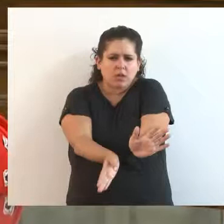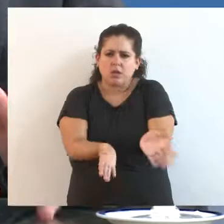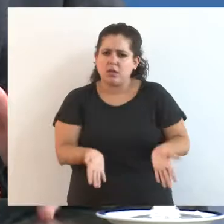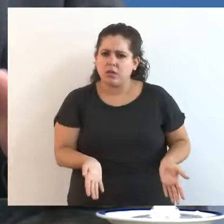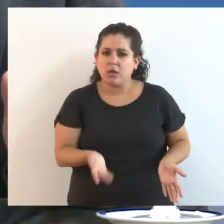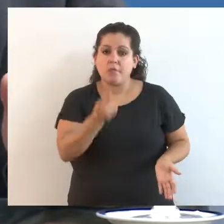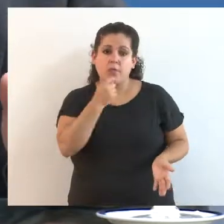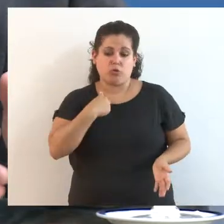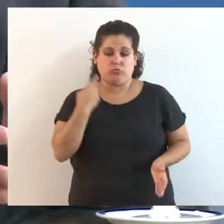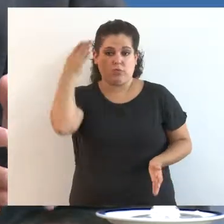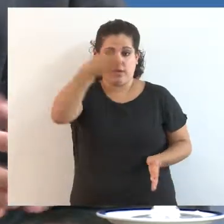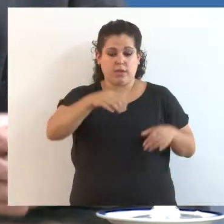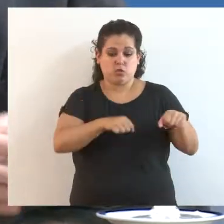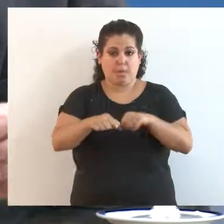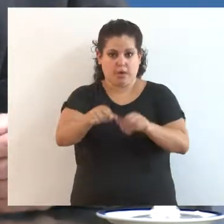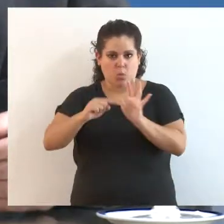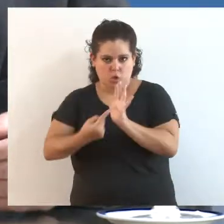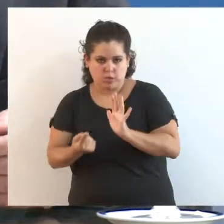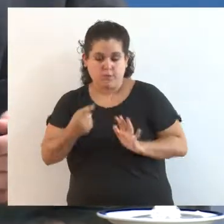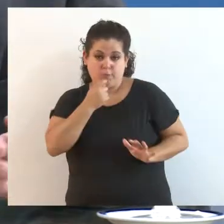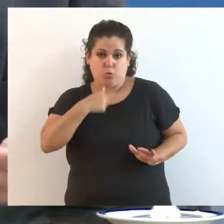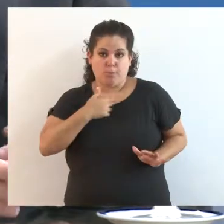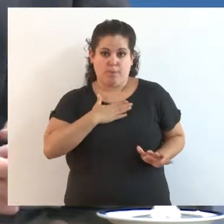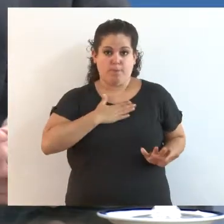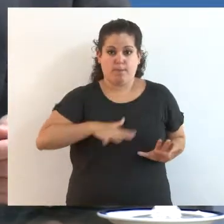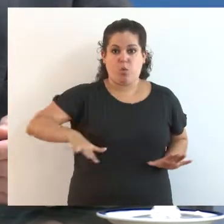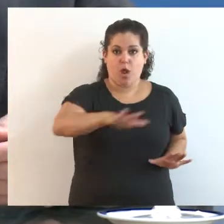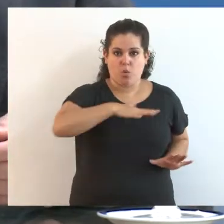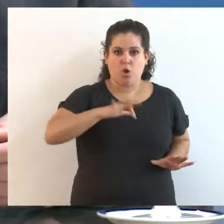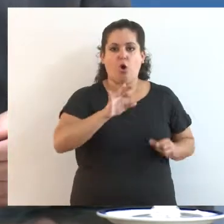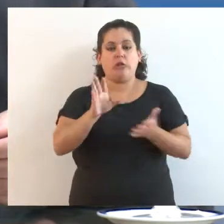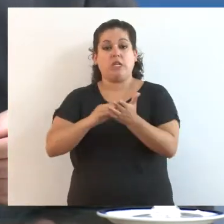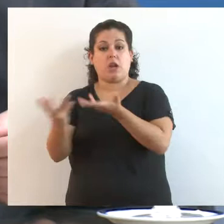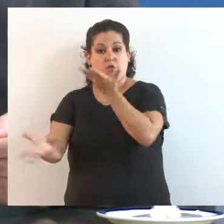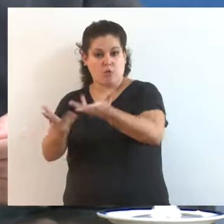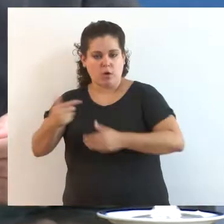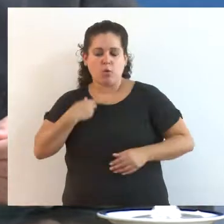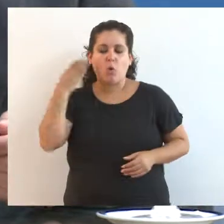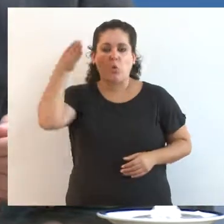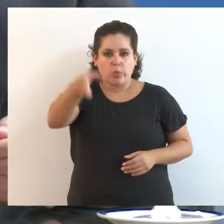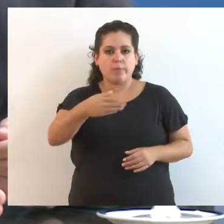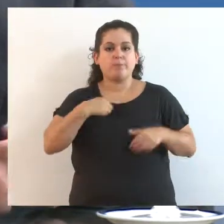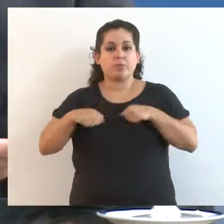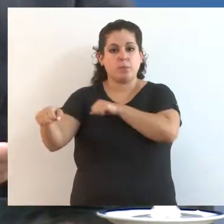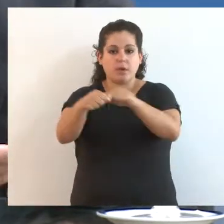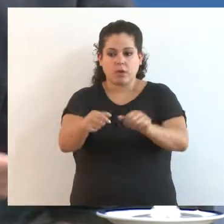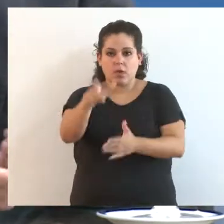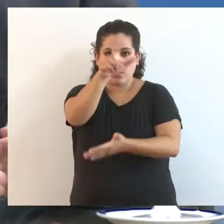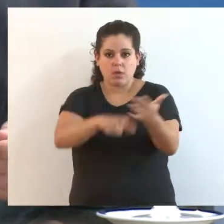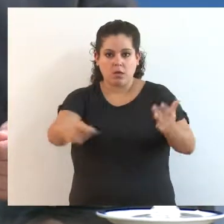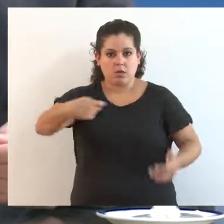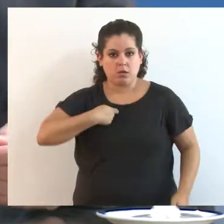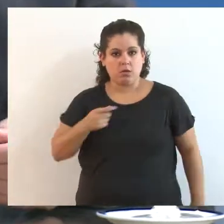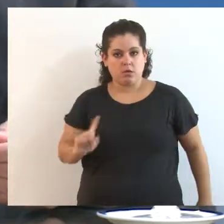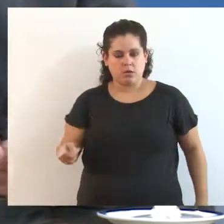márgenes de la ley. Vos vas a un supermercado en Buenos Aires, en mi pueblo Cipolletti o en Tierra del Fuego, y te